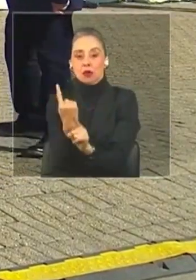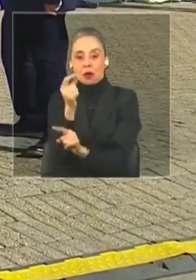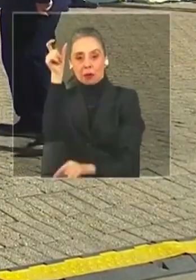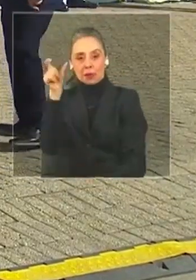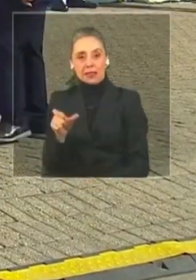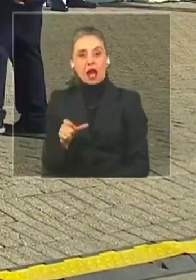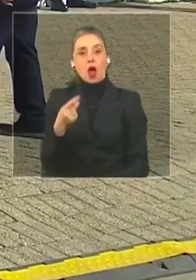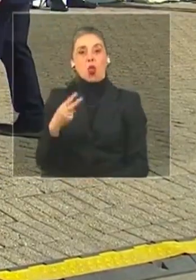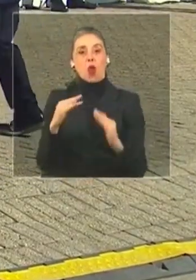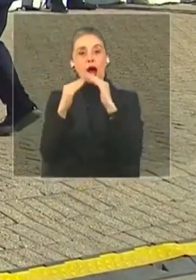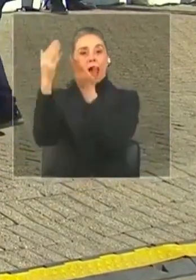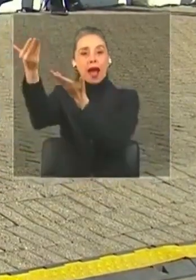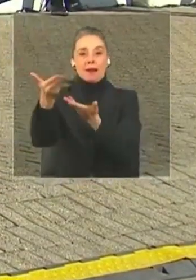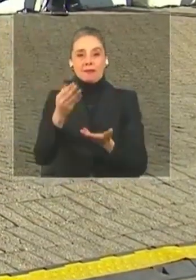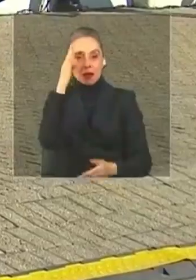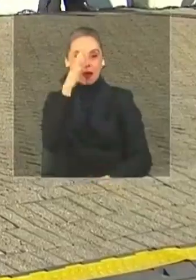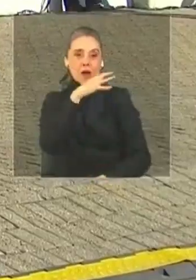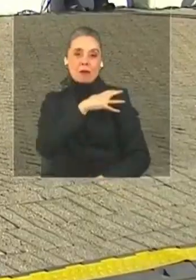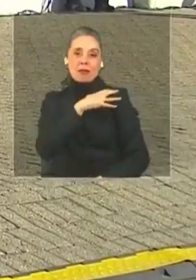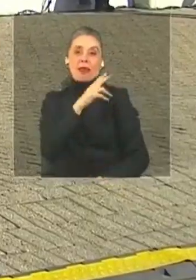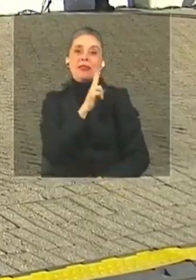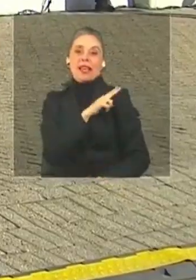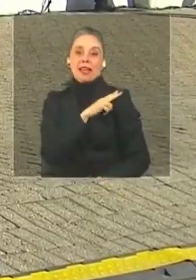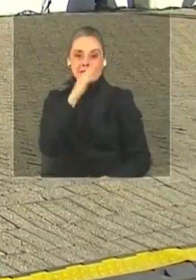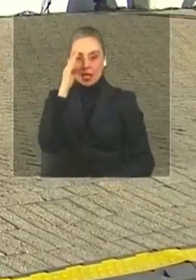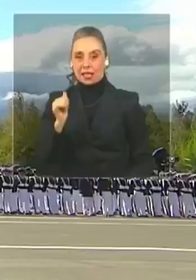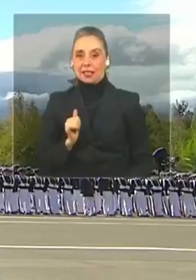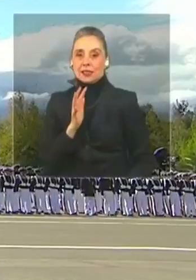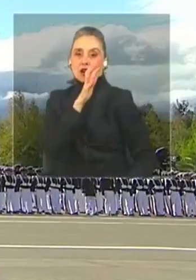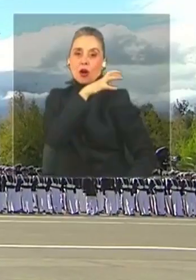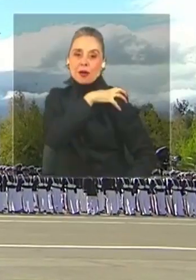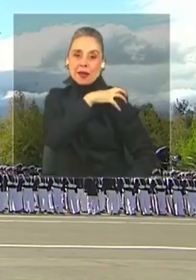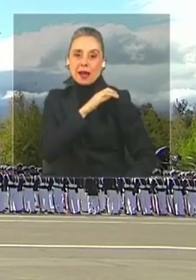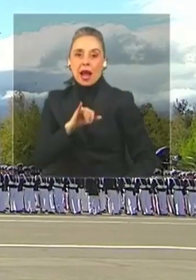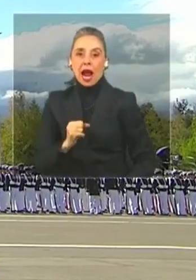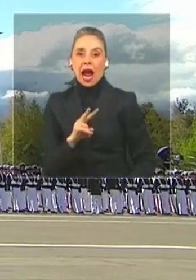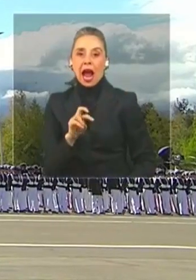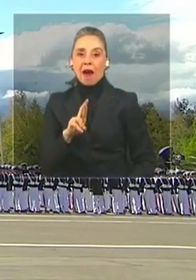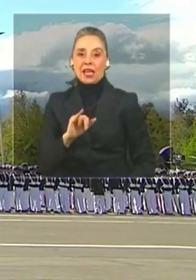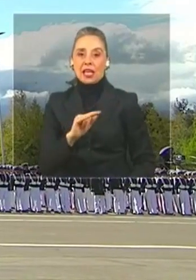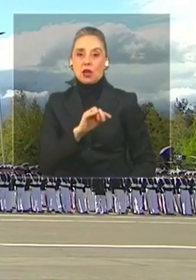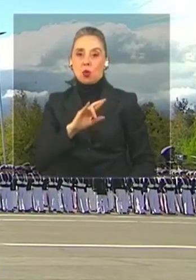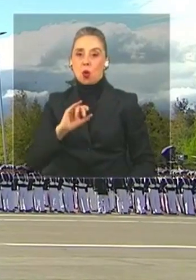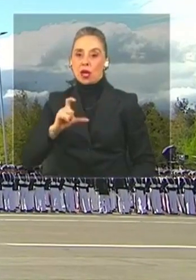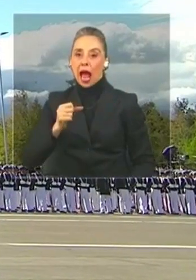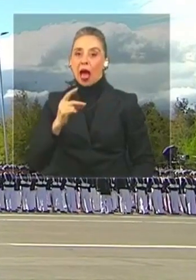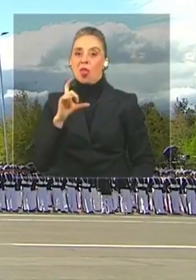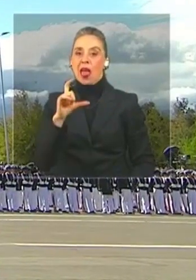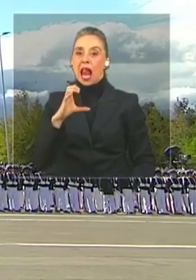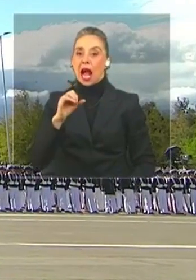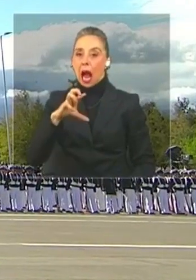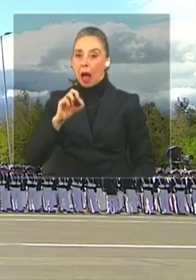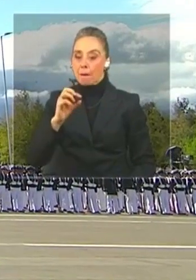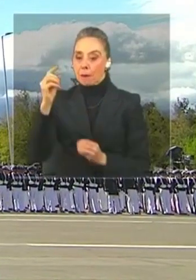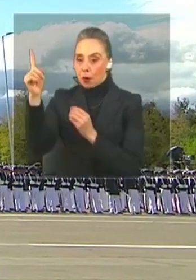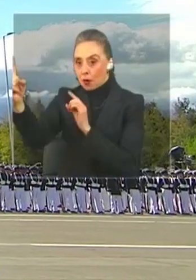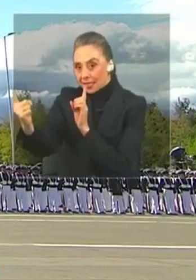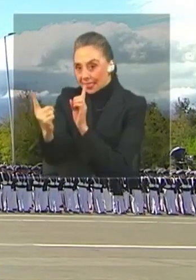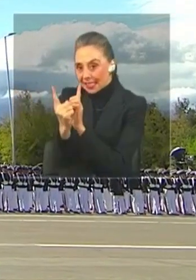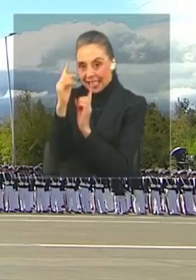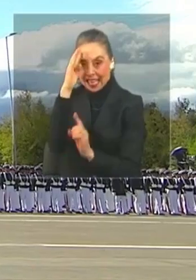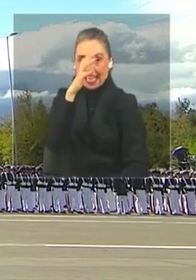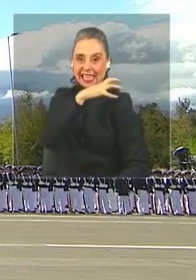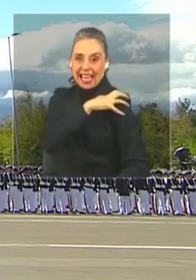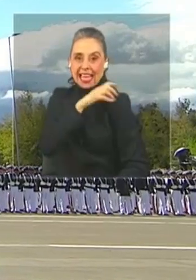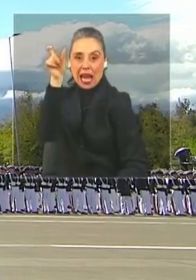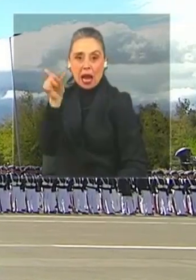el dueño de casa, el comandante en jefe del Ejército, el general Javier Iturriaga del Campo, a ver si se nos acerca el general para conversar con él, que